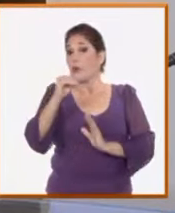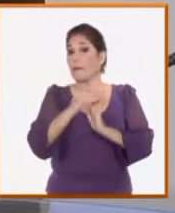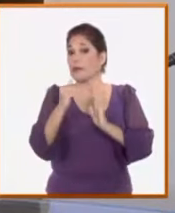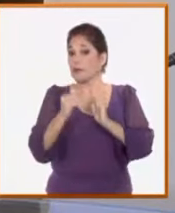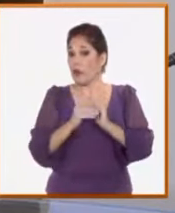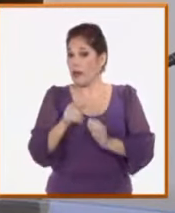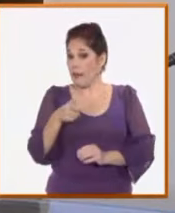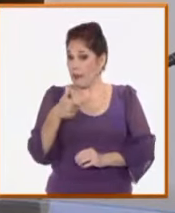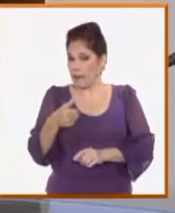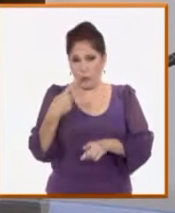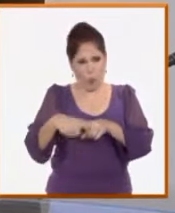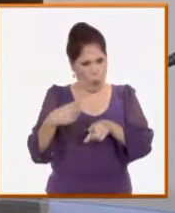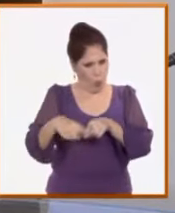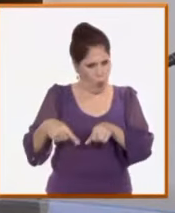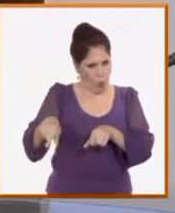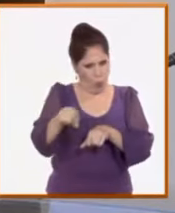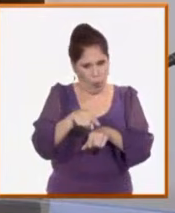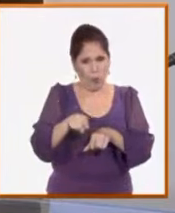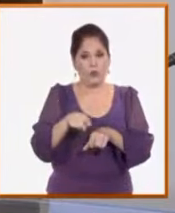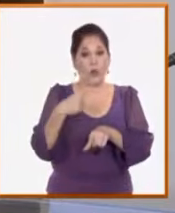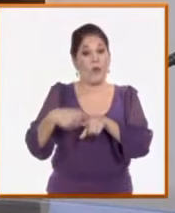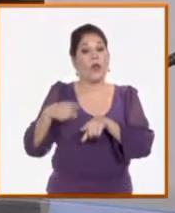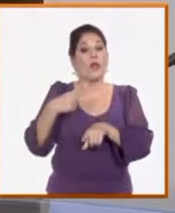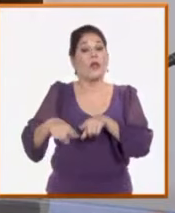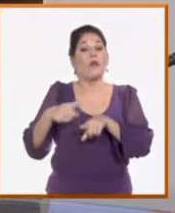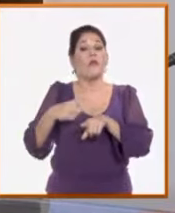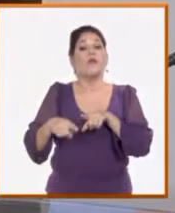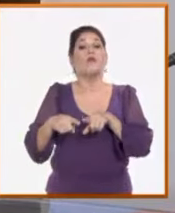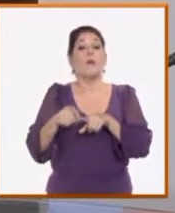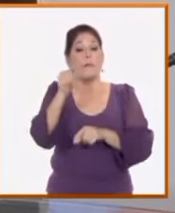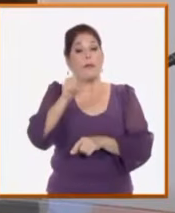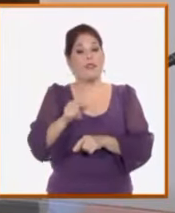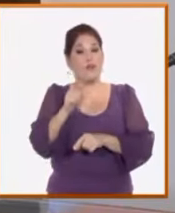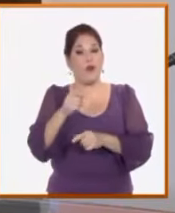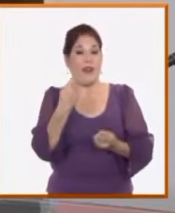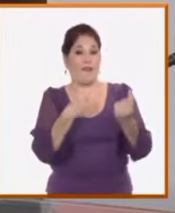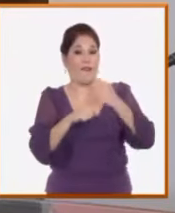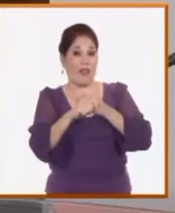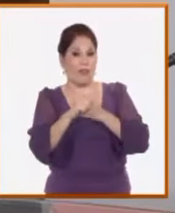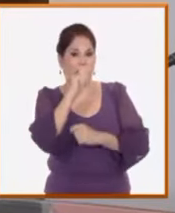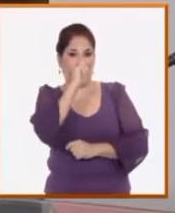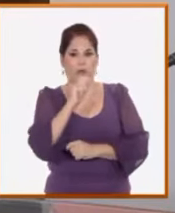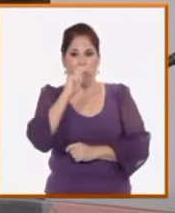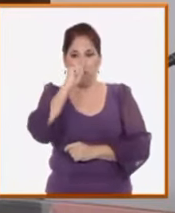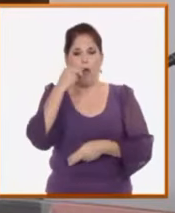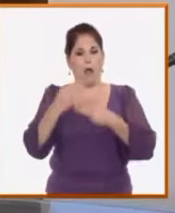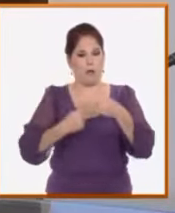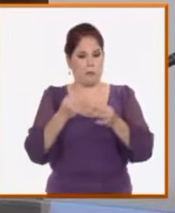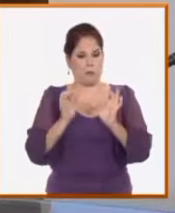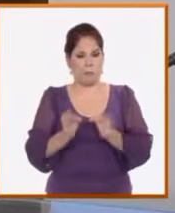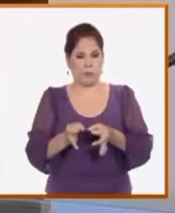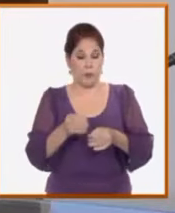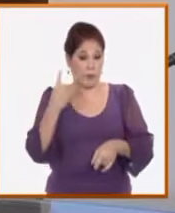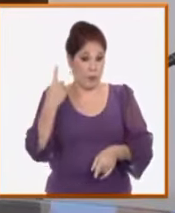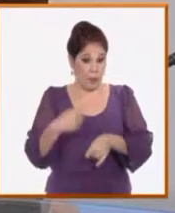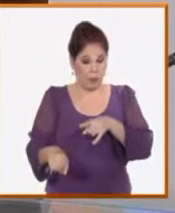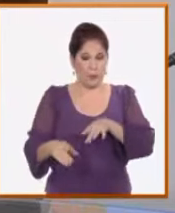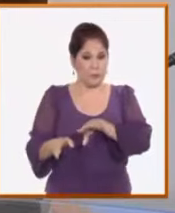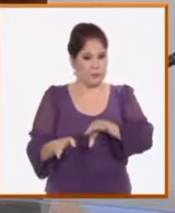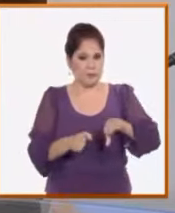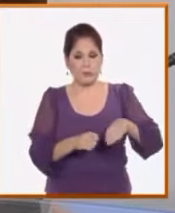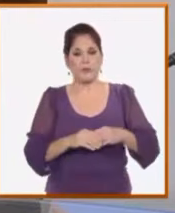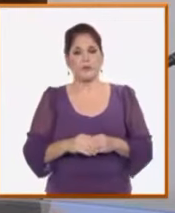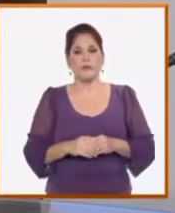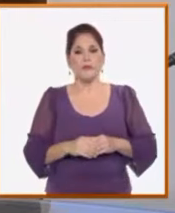pesos y otros medios y recursos utilizados por los traficantes en el desarrollo de Estas actividades significar Randy